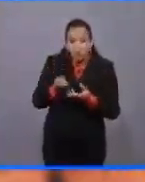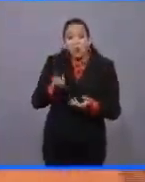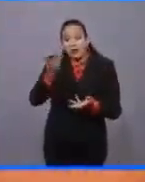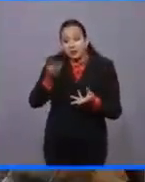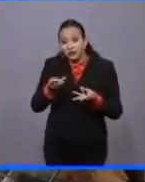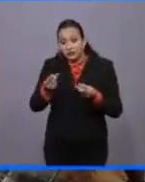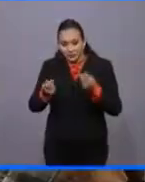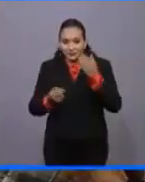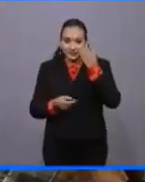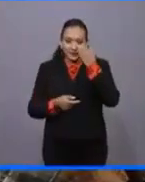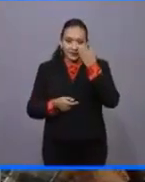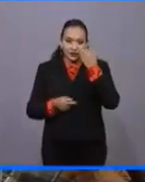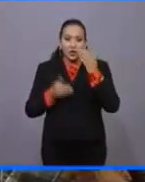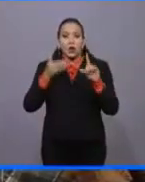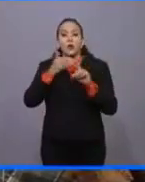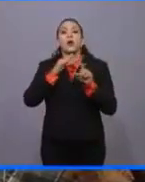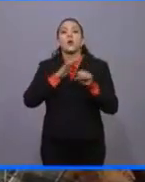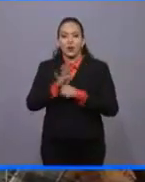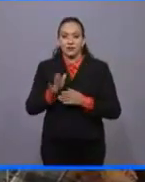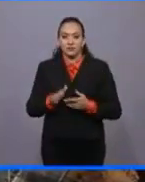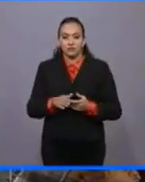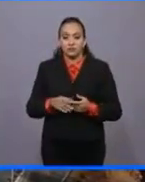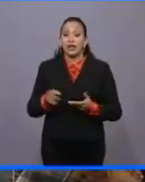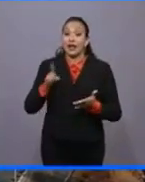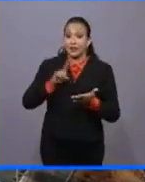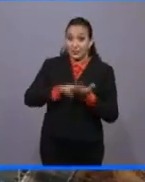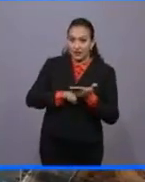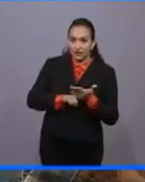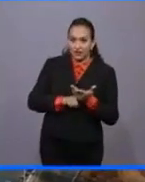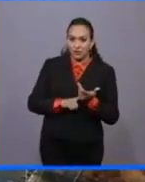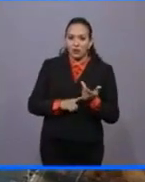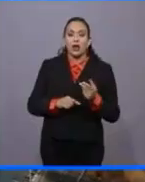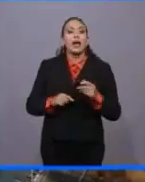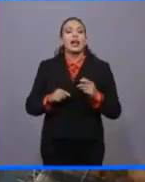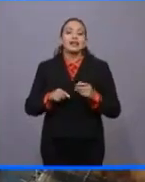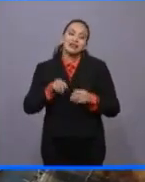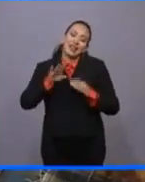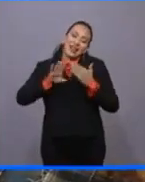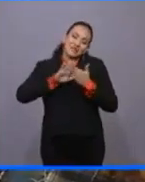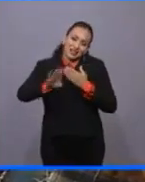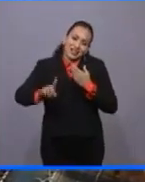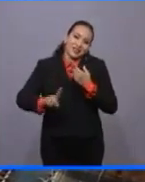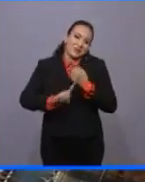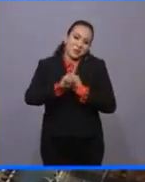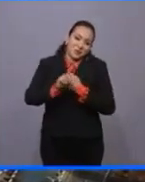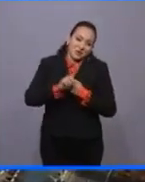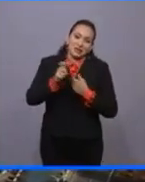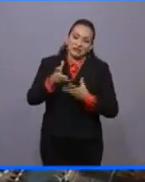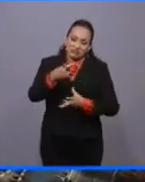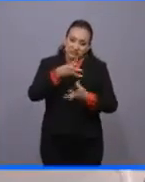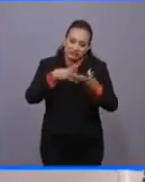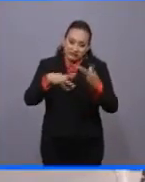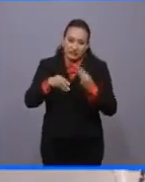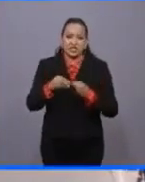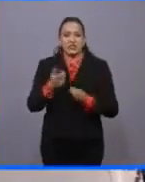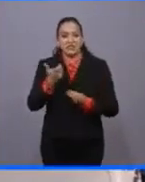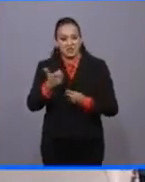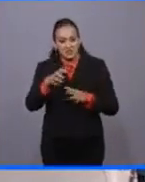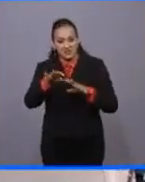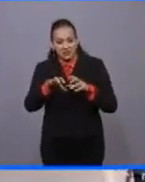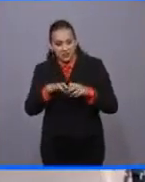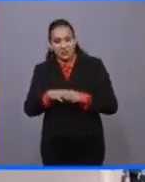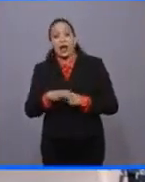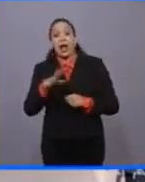su propósito es inhibir malas prácticas en materia de aduanas y de comercio exterior. La iniciativa prevé